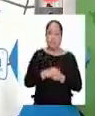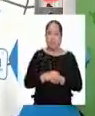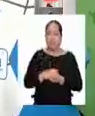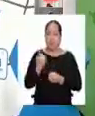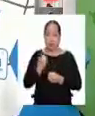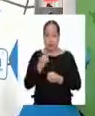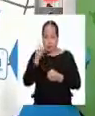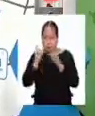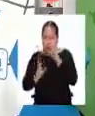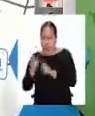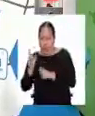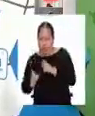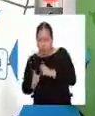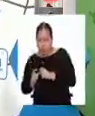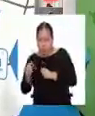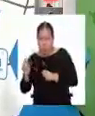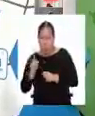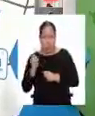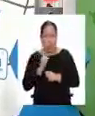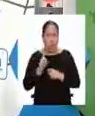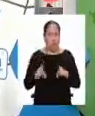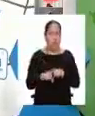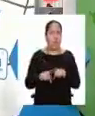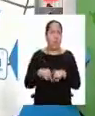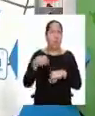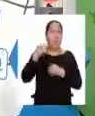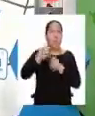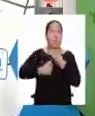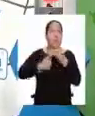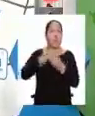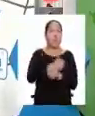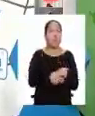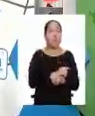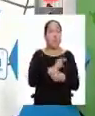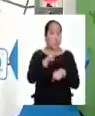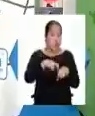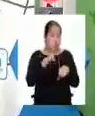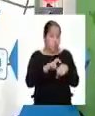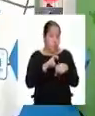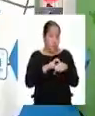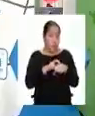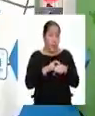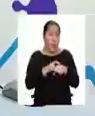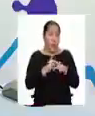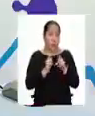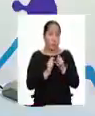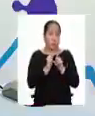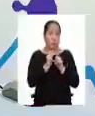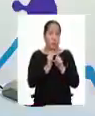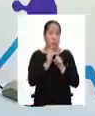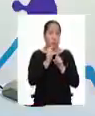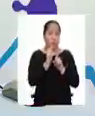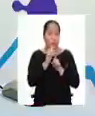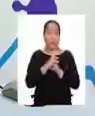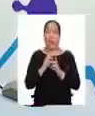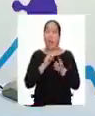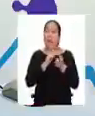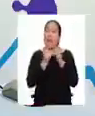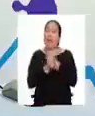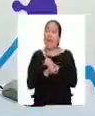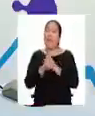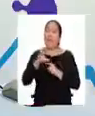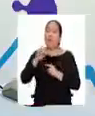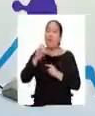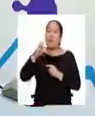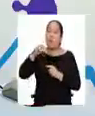actividad del hombre, sino que también hay un proceso natural de aumento de temperatura, ¿no es cierto? El cambio climático es un